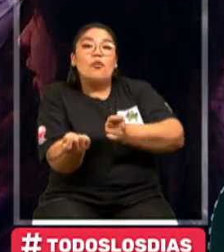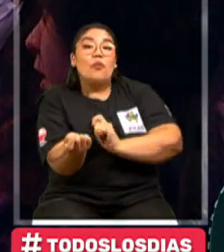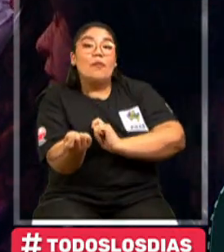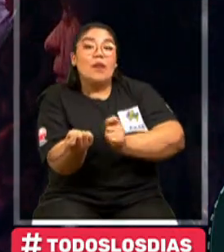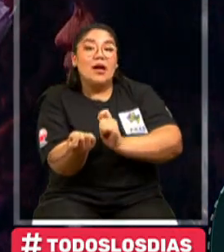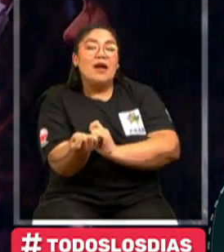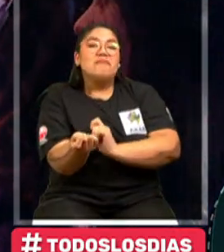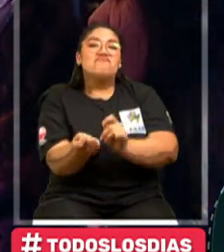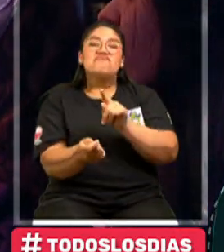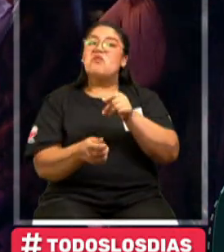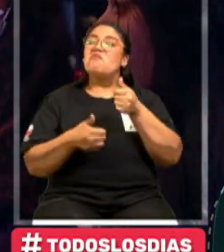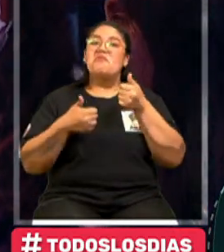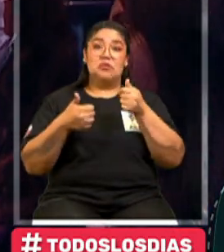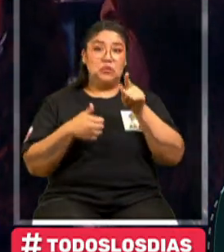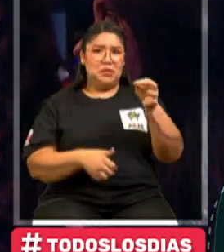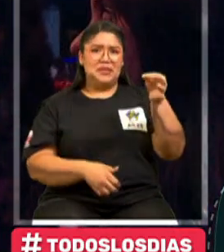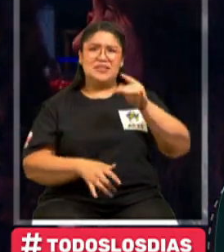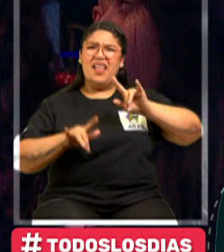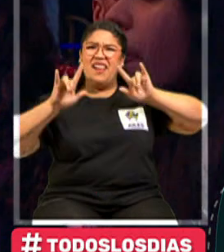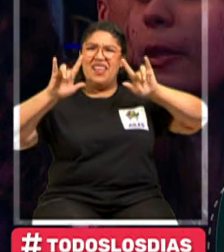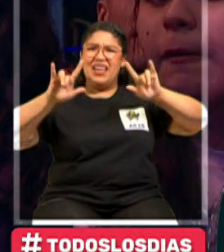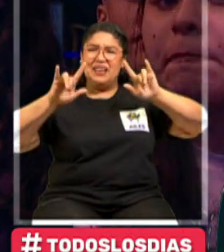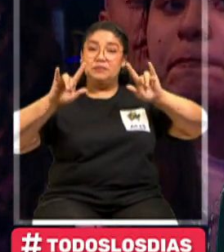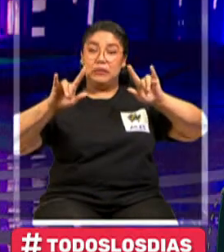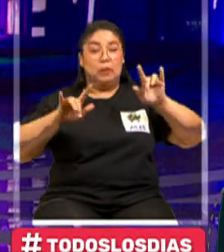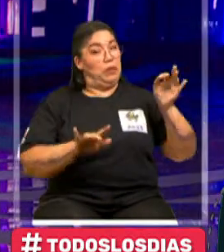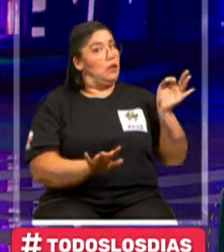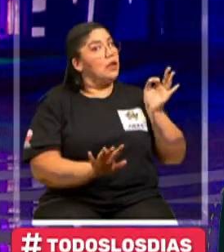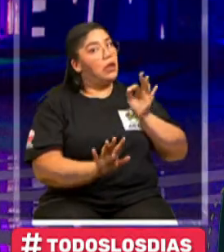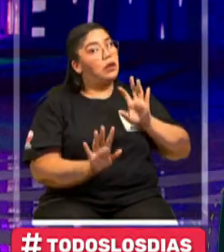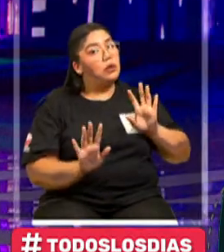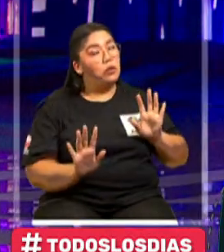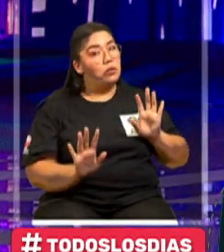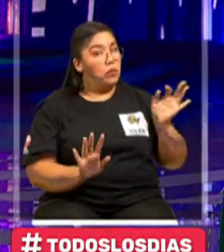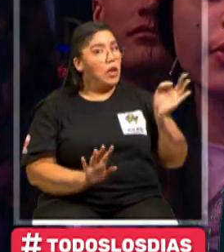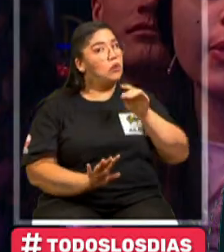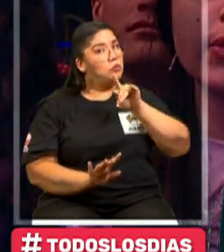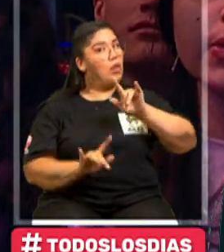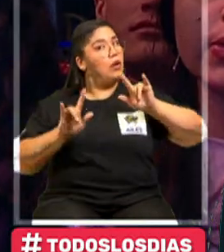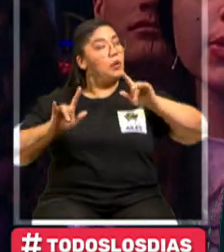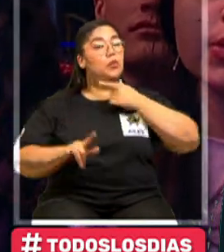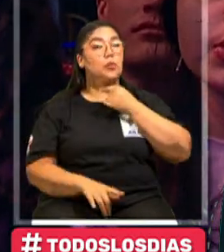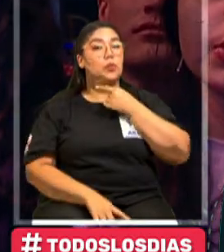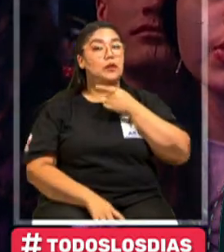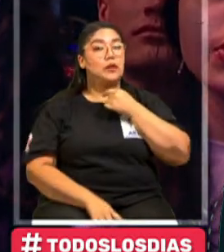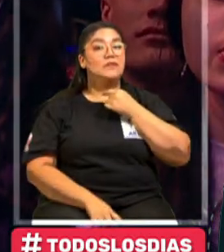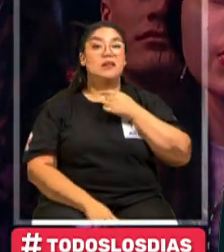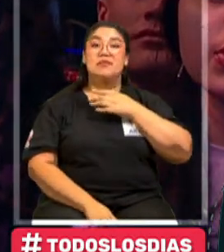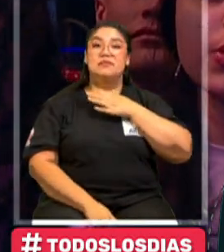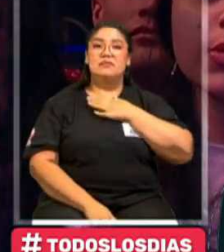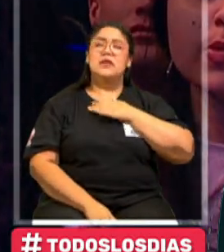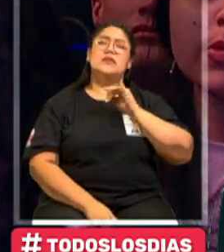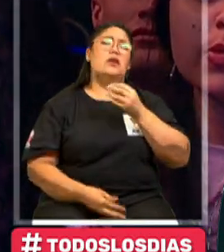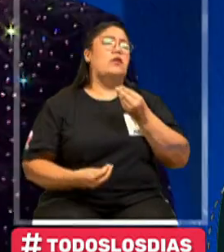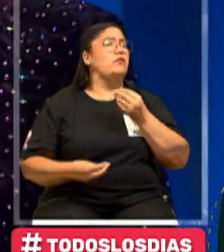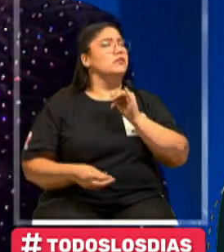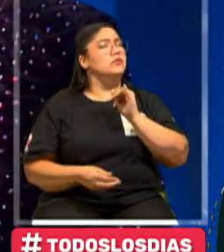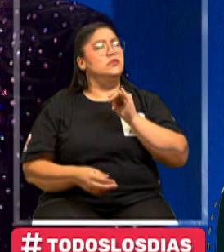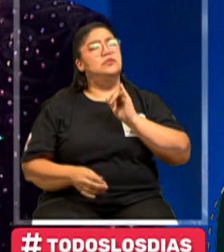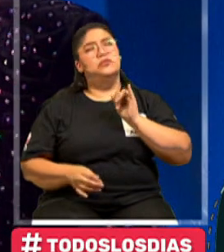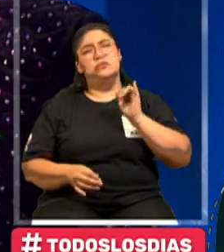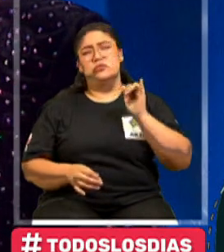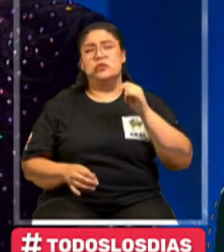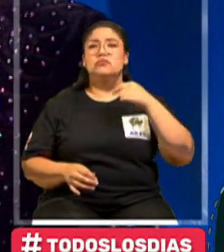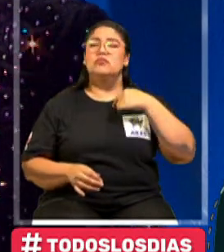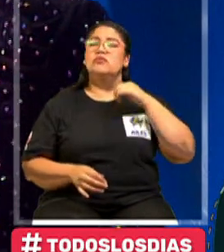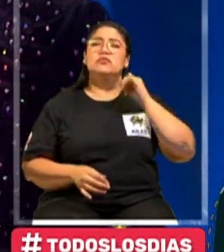No sé, tú dices que eres rockero, ¿eh? A mí me contaron que para te mí... gusta el rock. Sí, por supuesto, de todas maneras, para mí siempre fue un